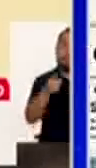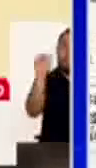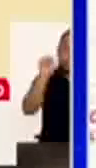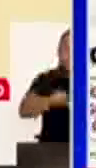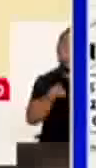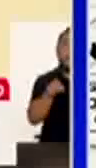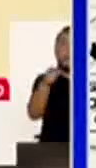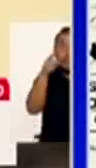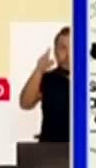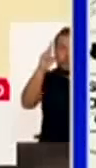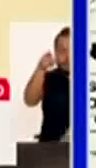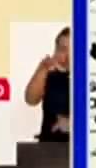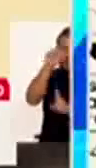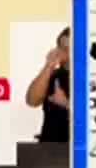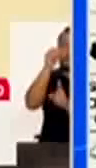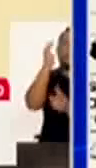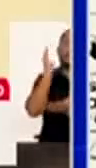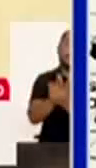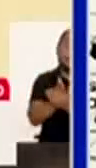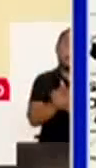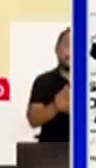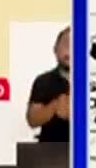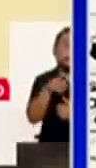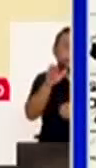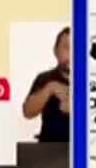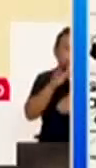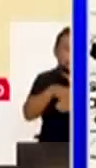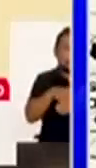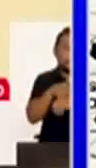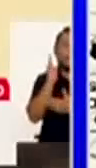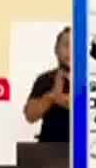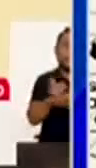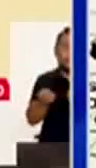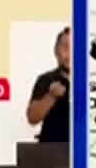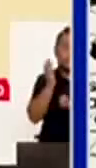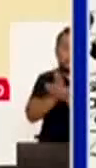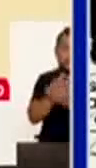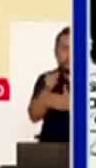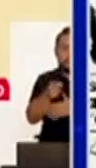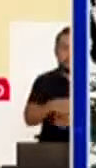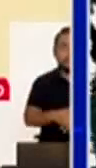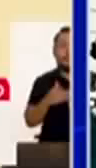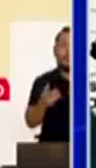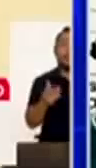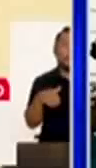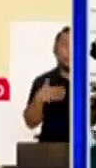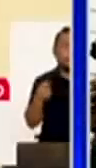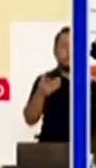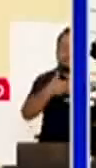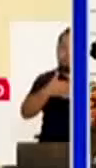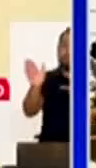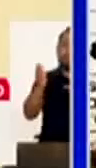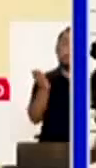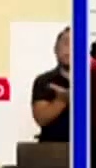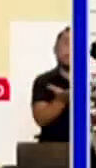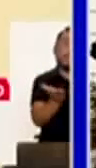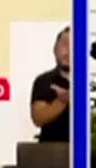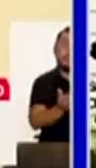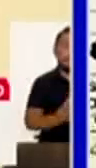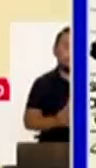proceso de procesos administrativos para que se los pueda retirar de las aulas de